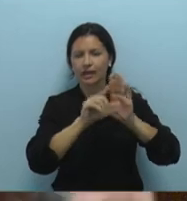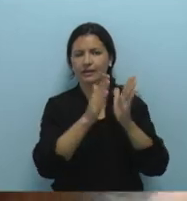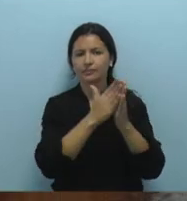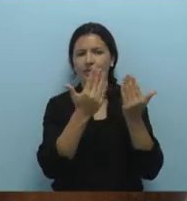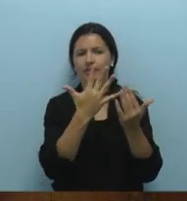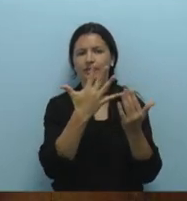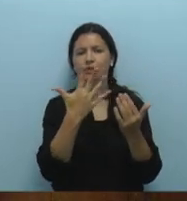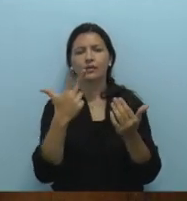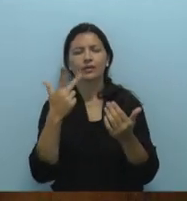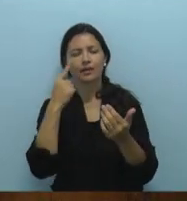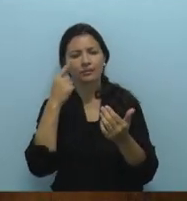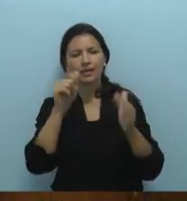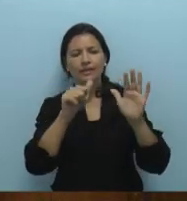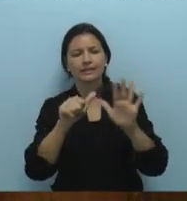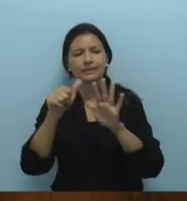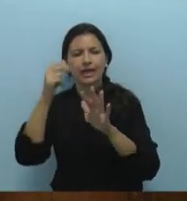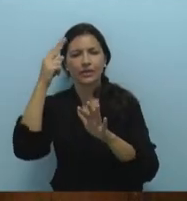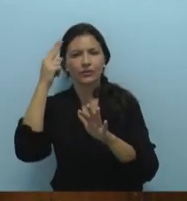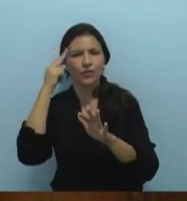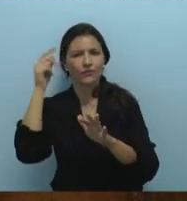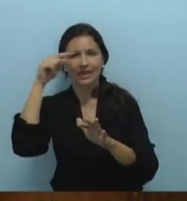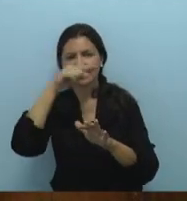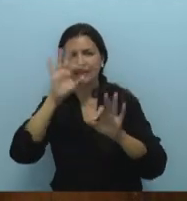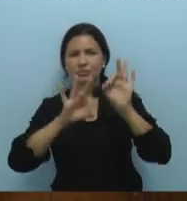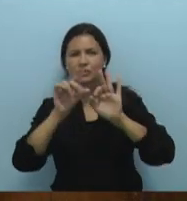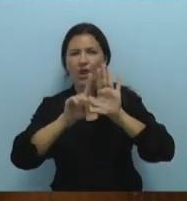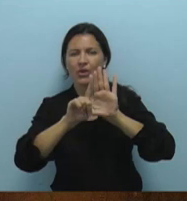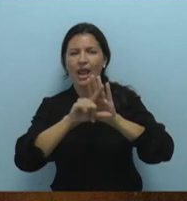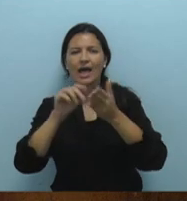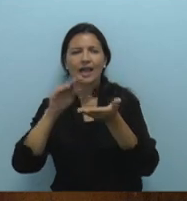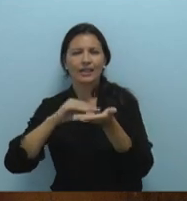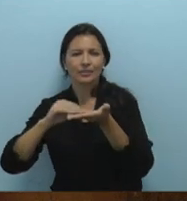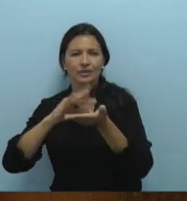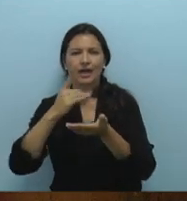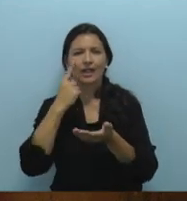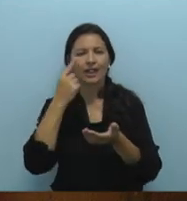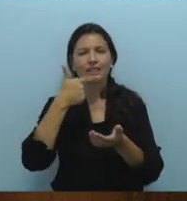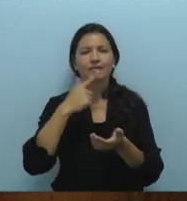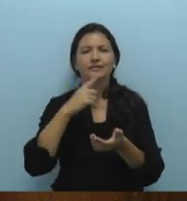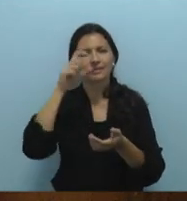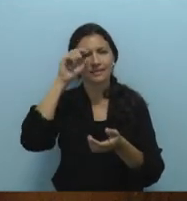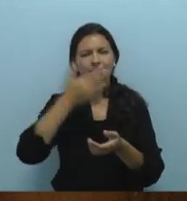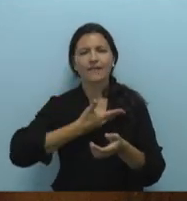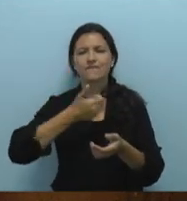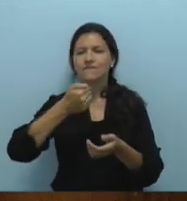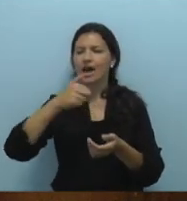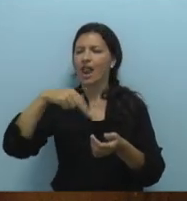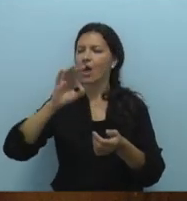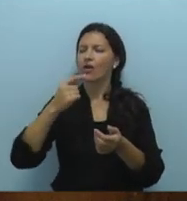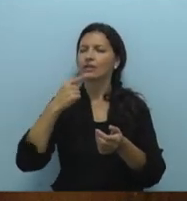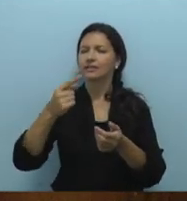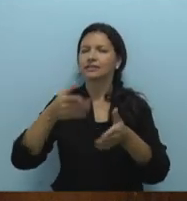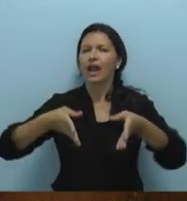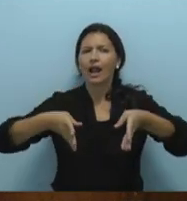expediente 53697, proyecto de ley de la diputada Di Stéfano, por el cual se declara patrimonio histórico y cultural